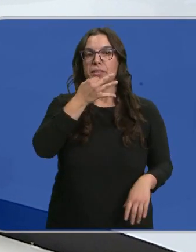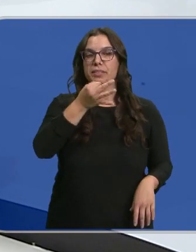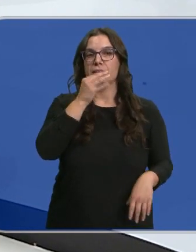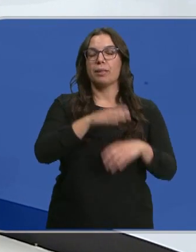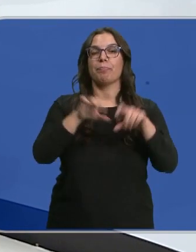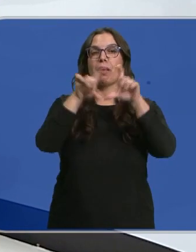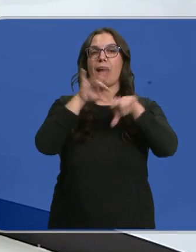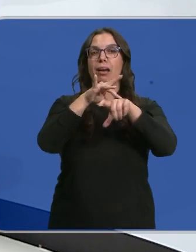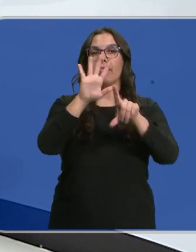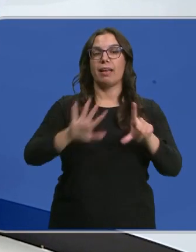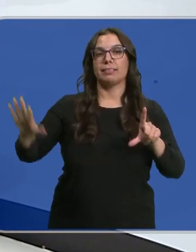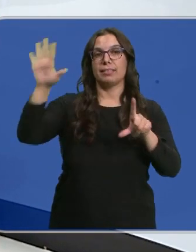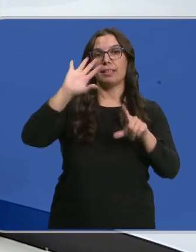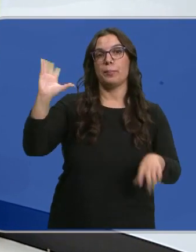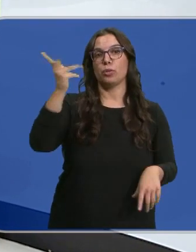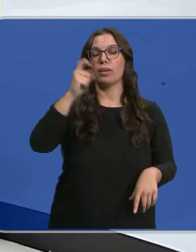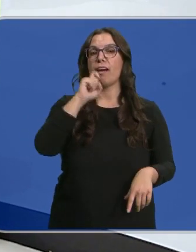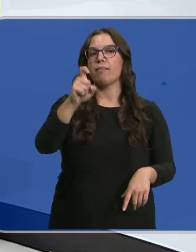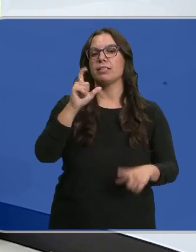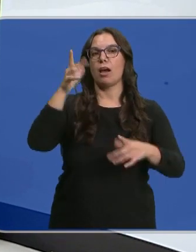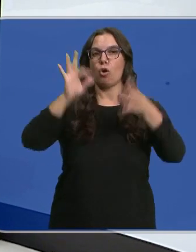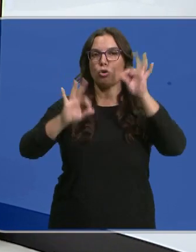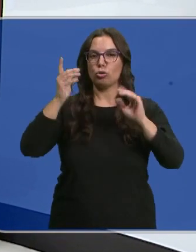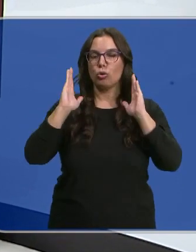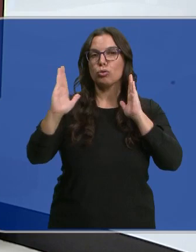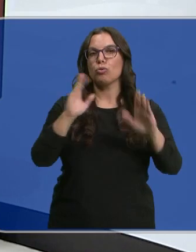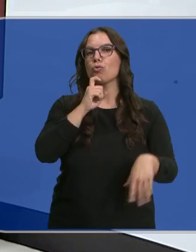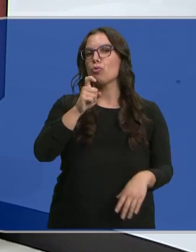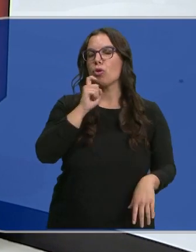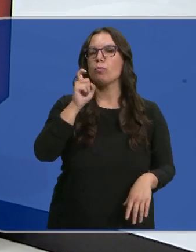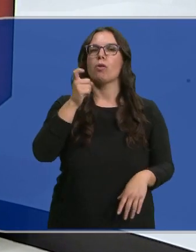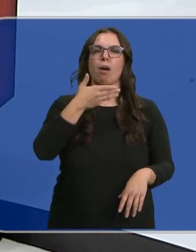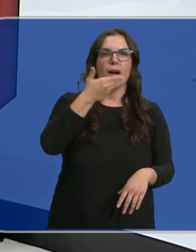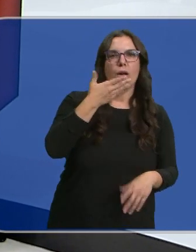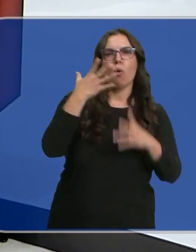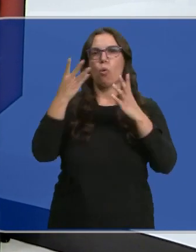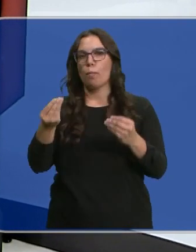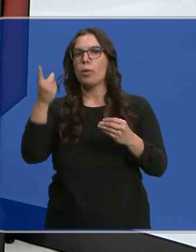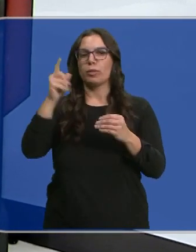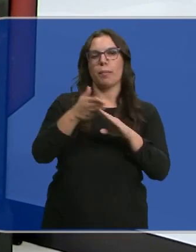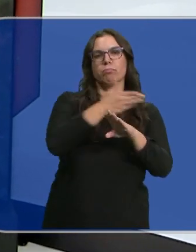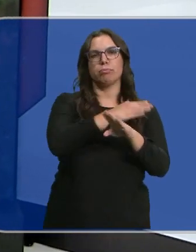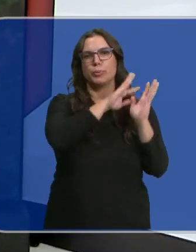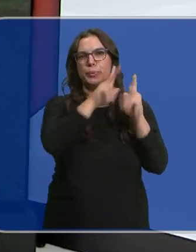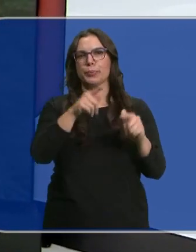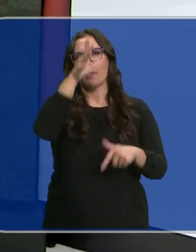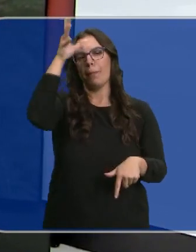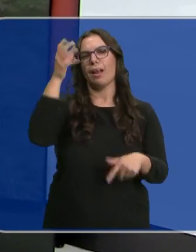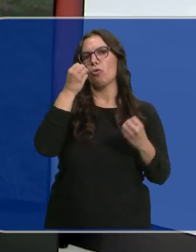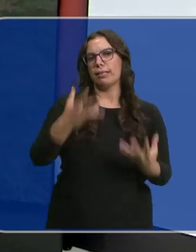La Agencia Estatal de Meteorología adelanta cómo será el otoño, cálido y húmedo, pero también ha hecho balance del verano. Samuel Senovilla.